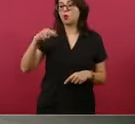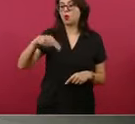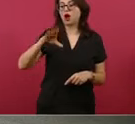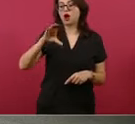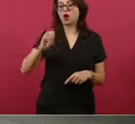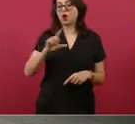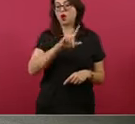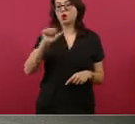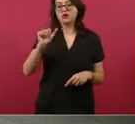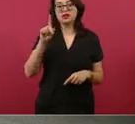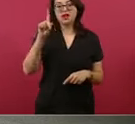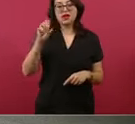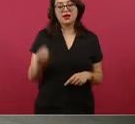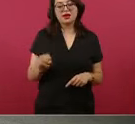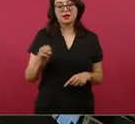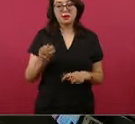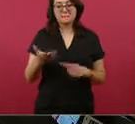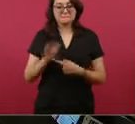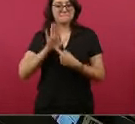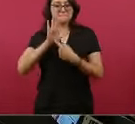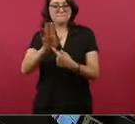su cuenta